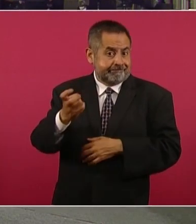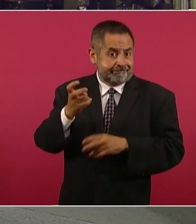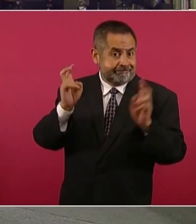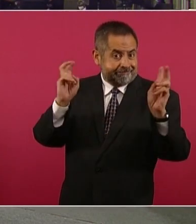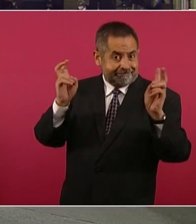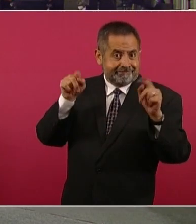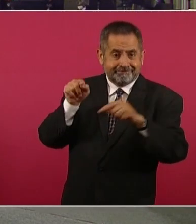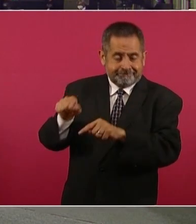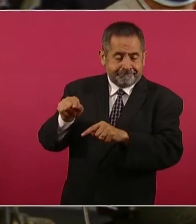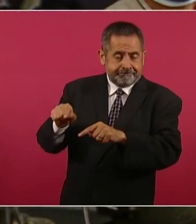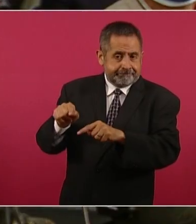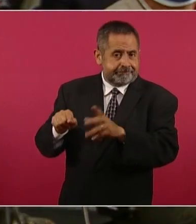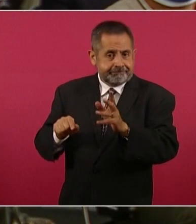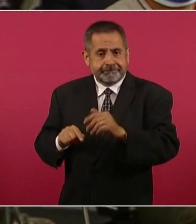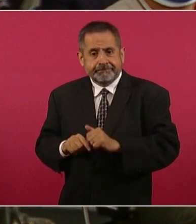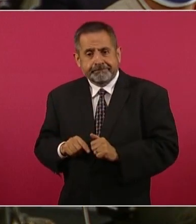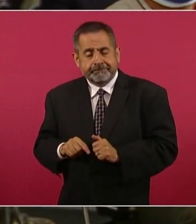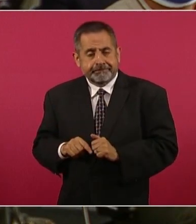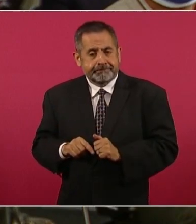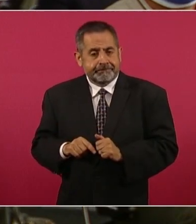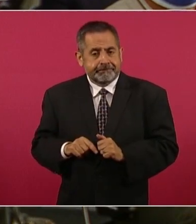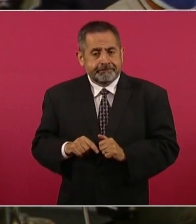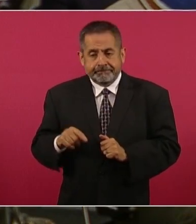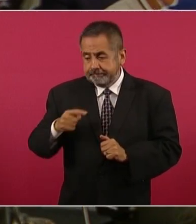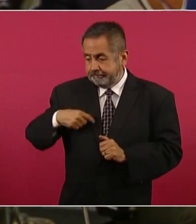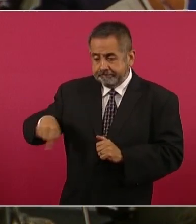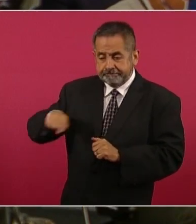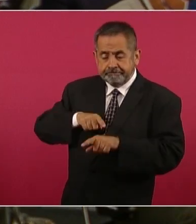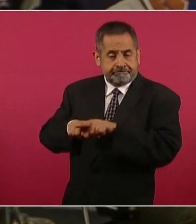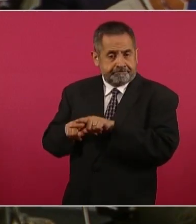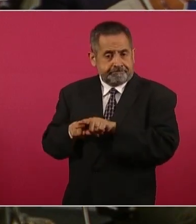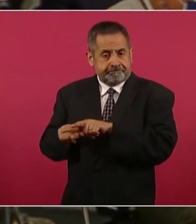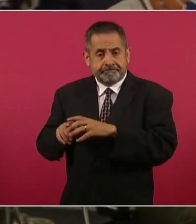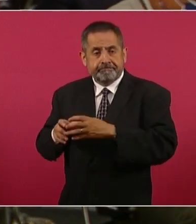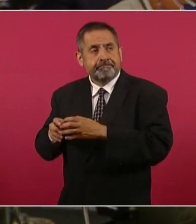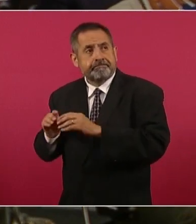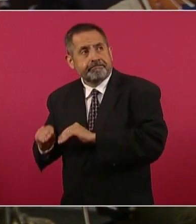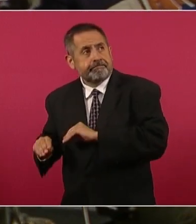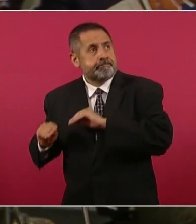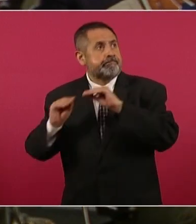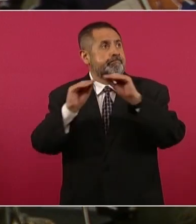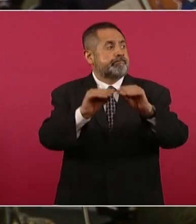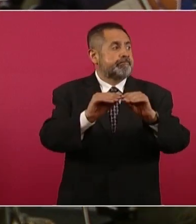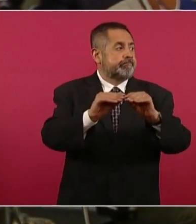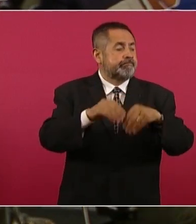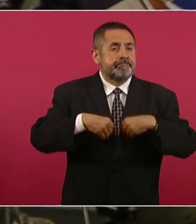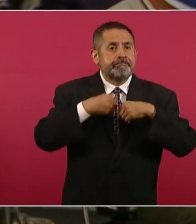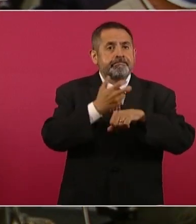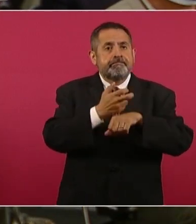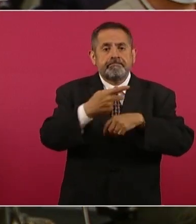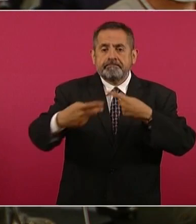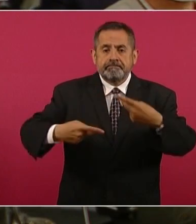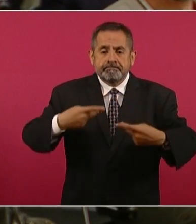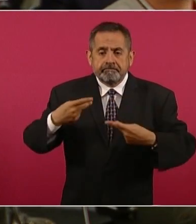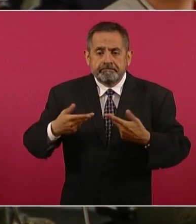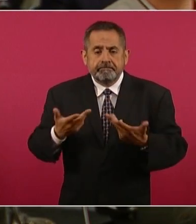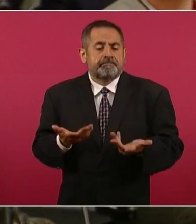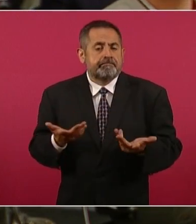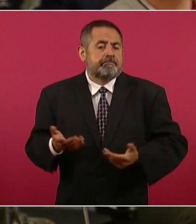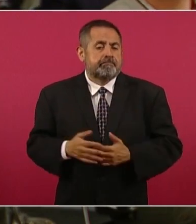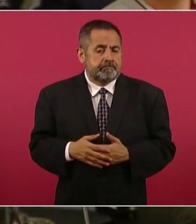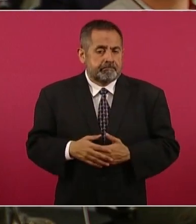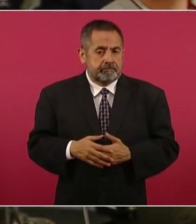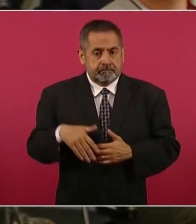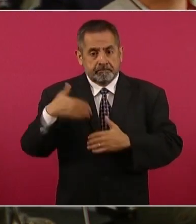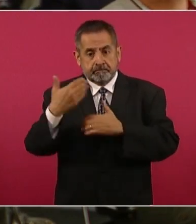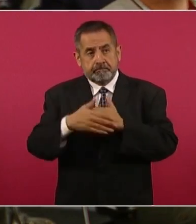que en nuestros hermanos y hermanas preguntan mucho. Y esto porque si se pudiera estar incluso ampliando este tipo